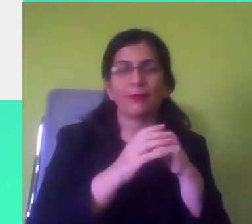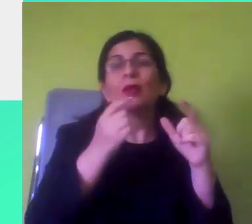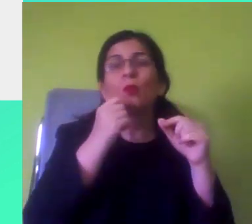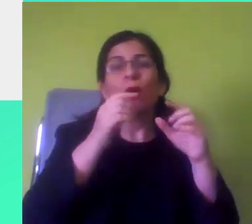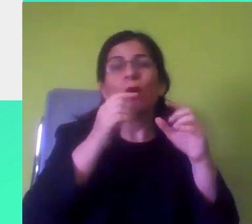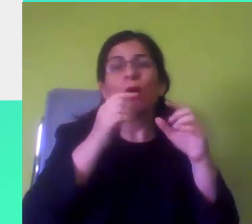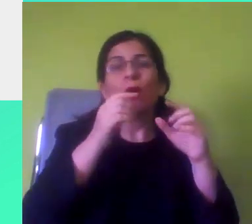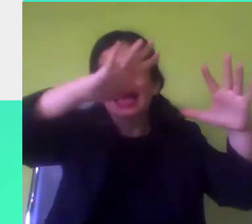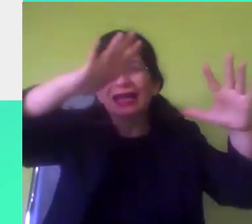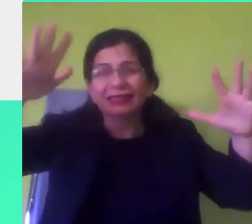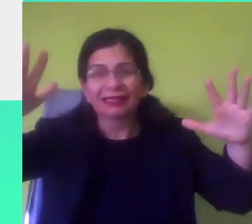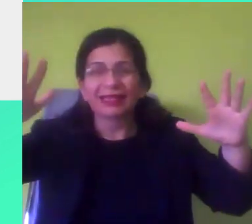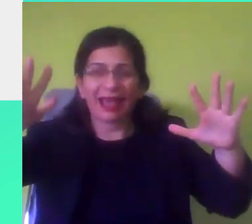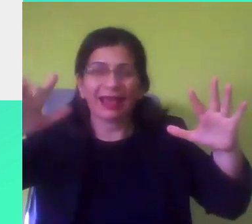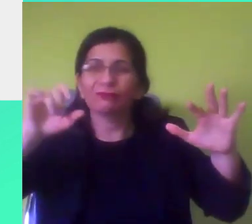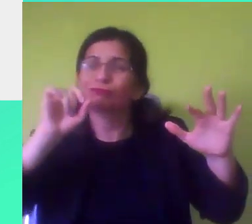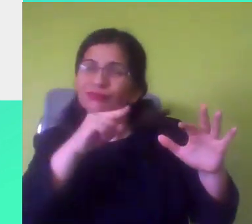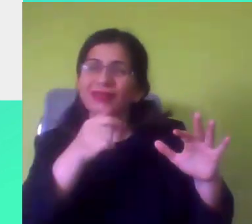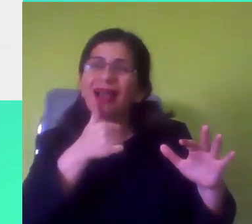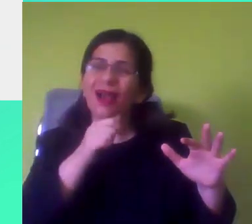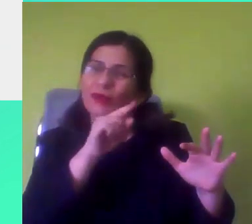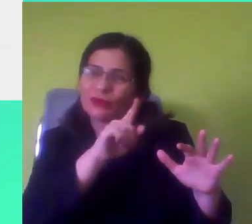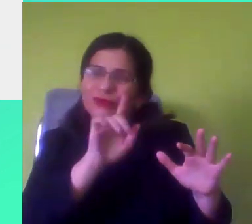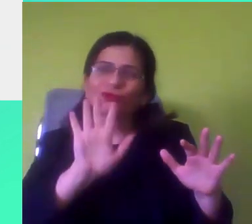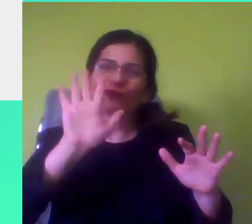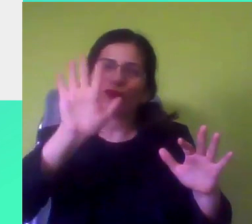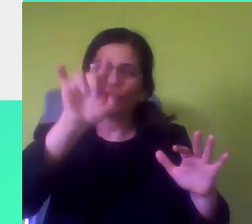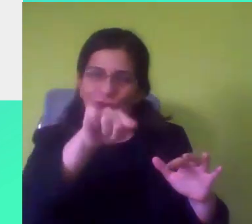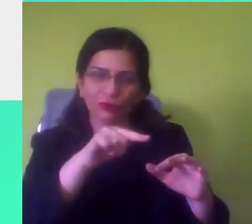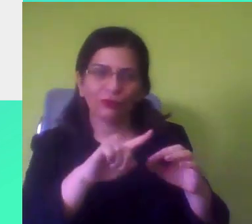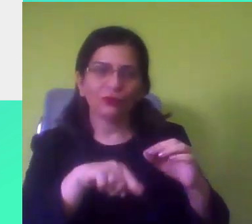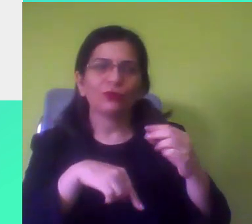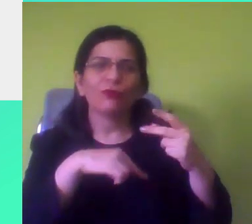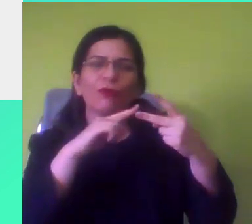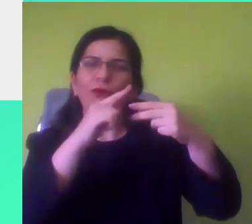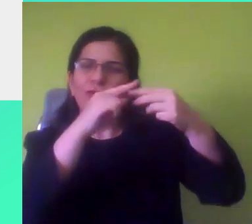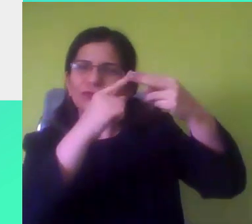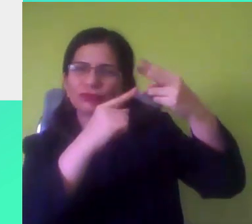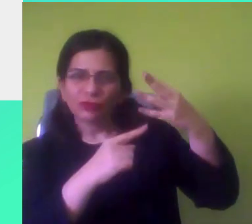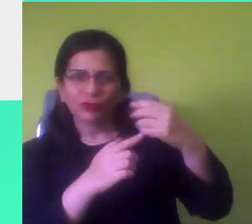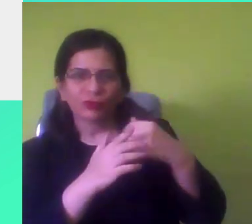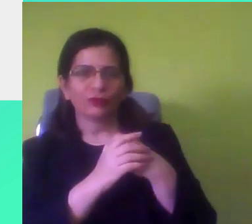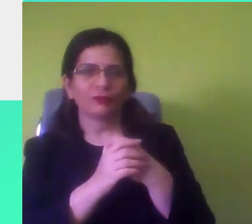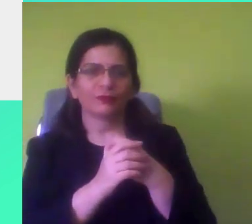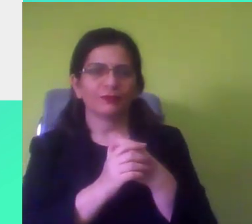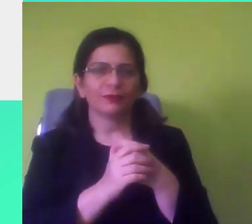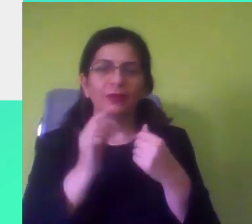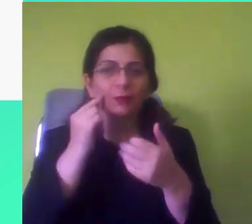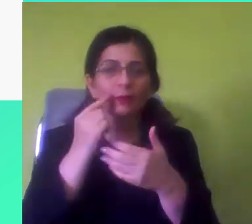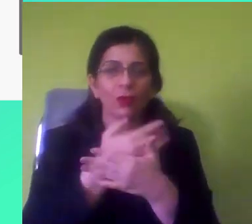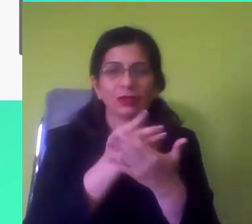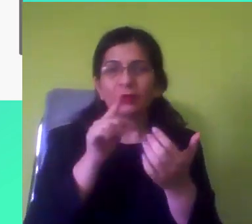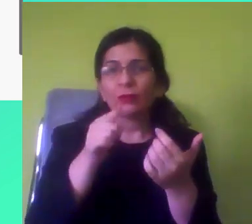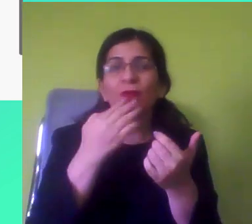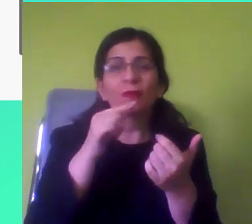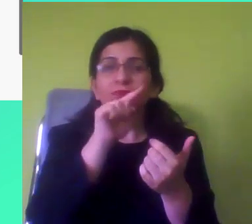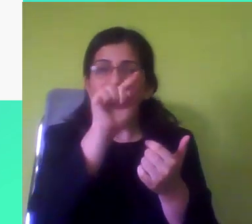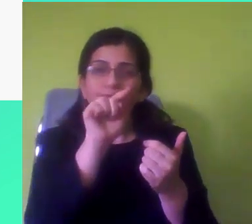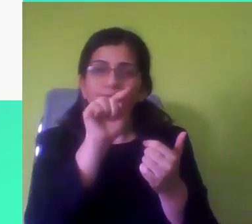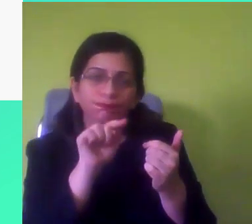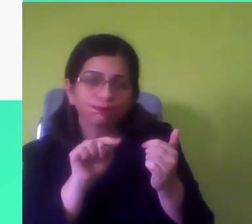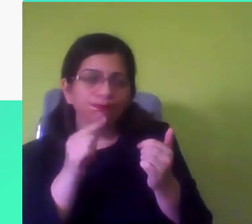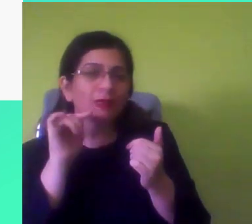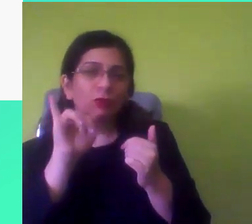Agua del Futuro, y también hay varios capítulos que se llaman Glaciares Guardianes del Agua. Entonces, todo este material se